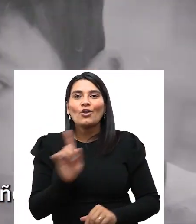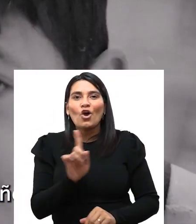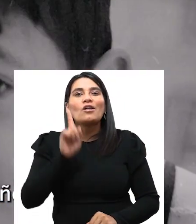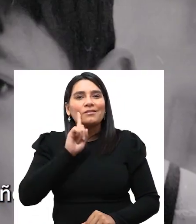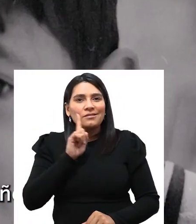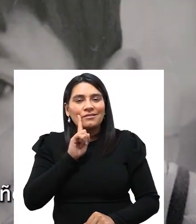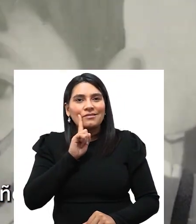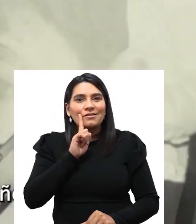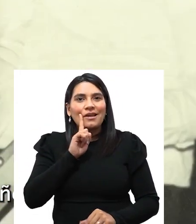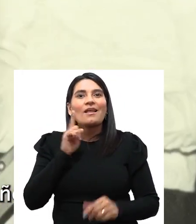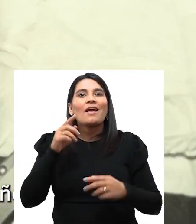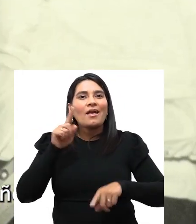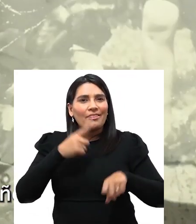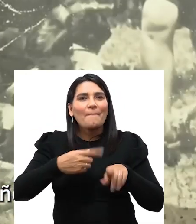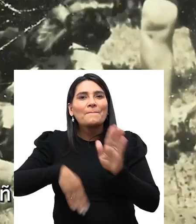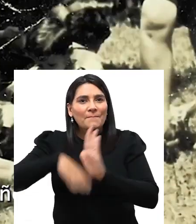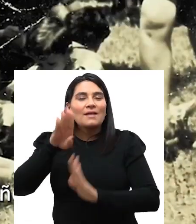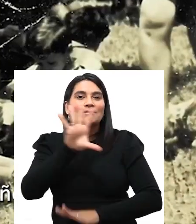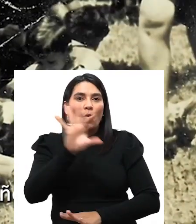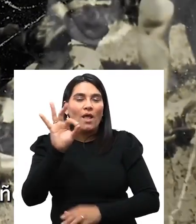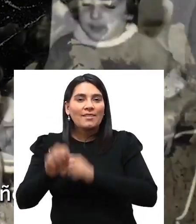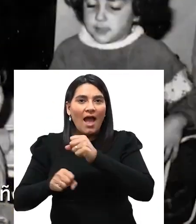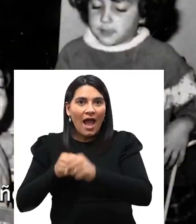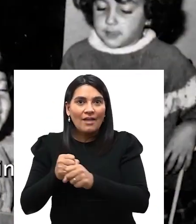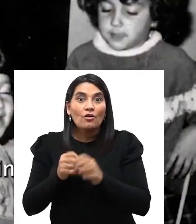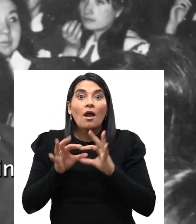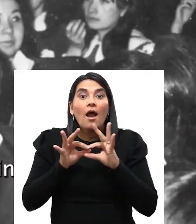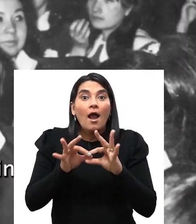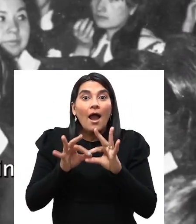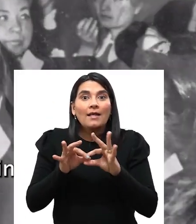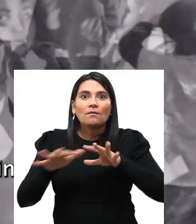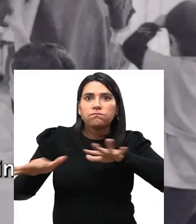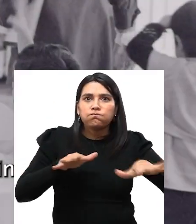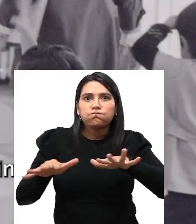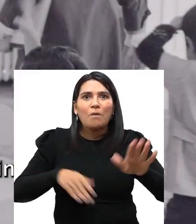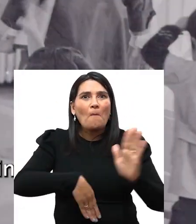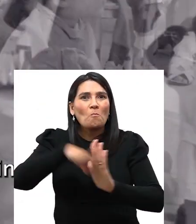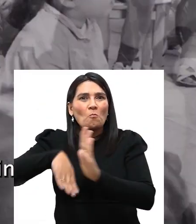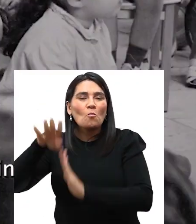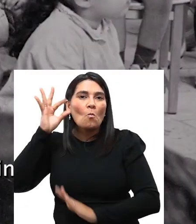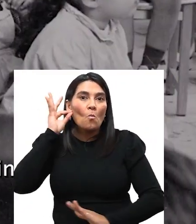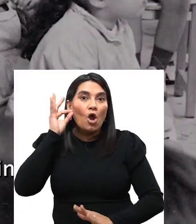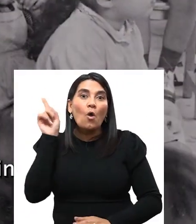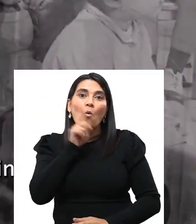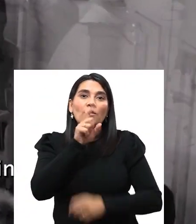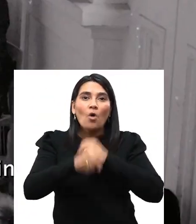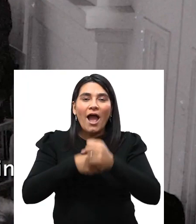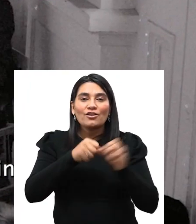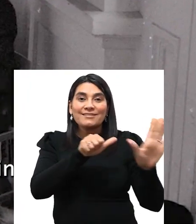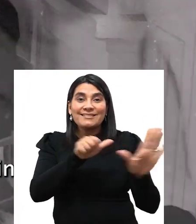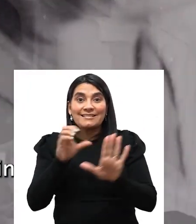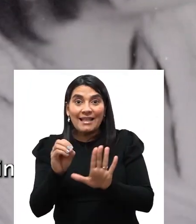momento. Viene enarbolándose desde hace más de 50 años. Gracias a la movilización de cientos de mujeres a fines